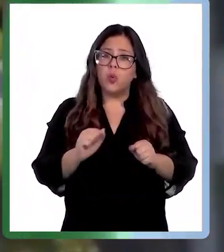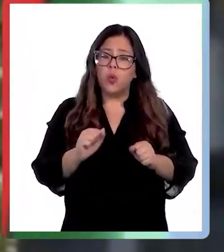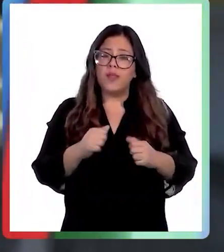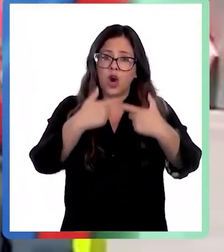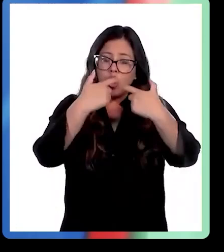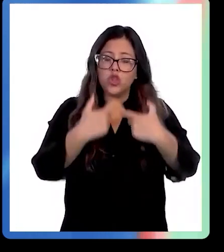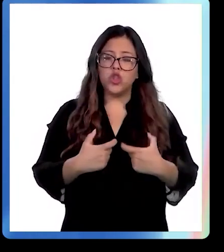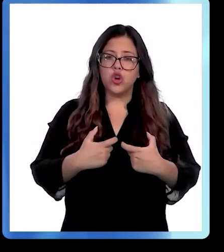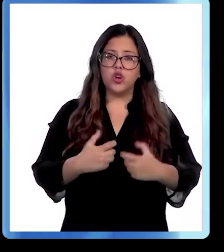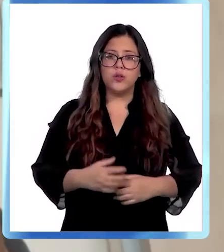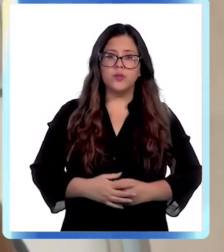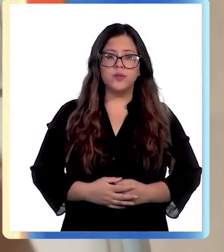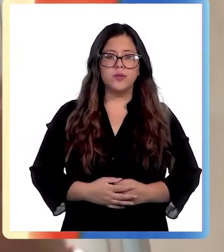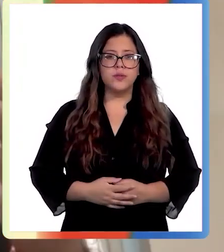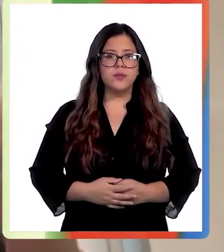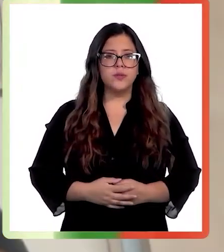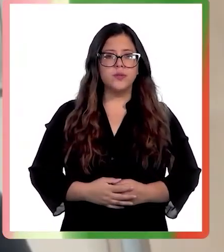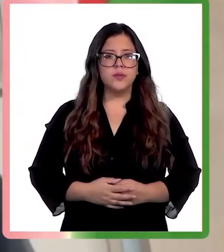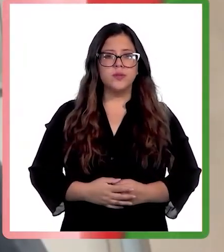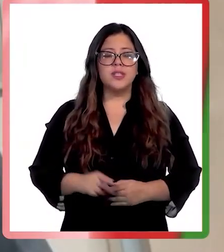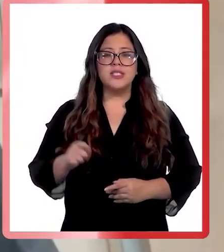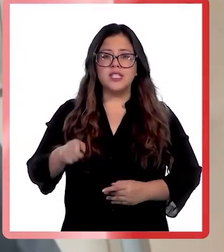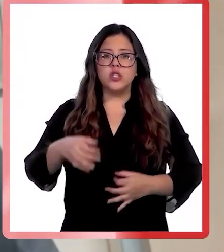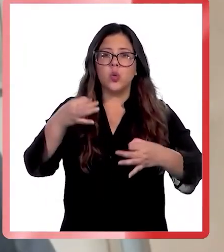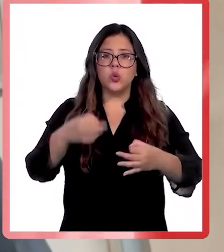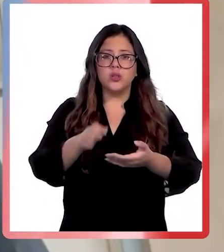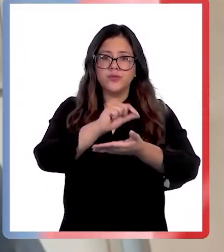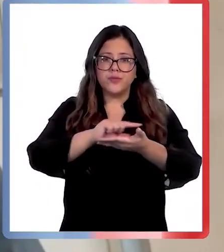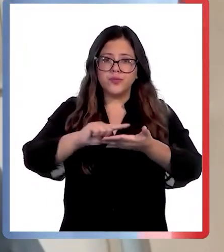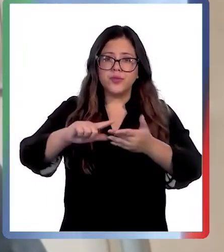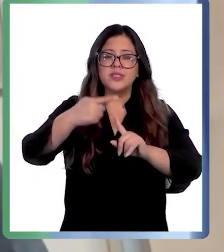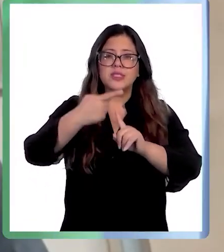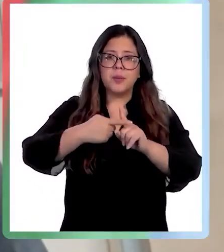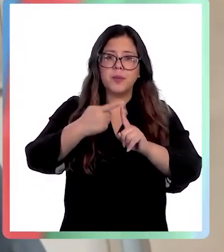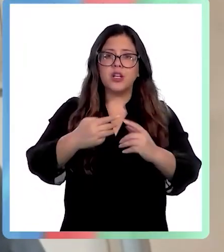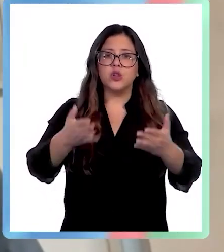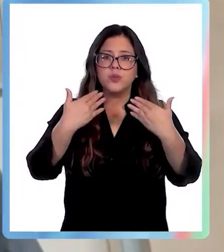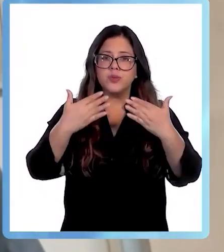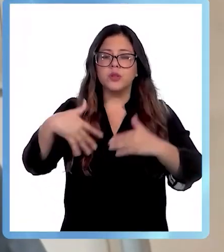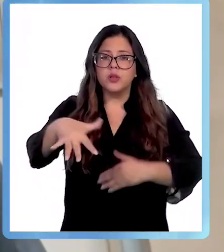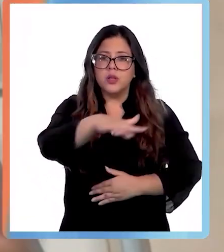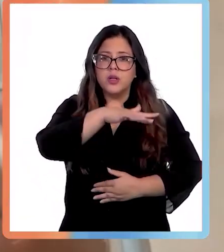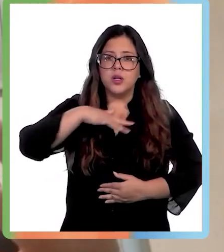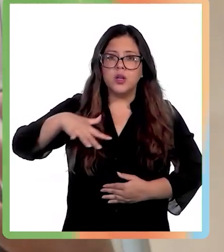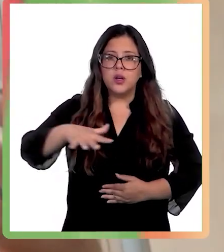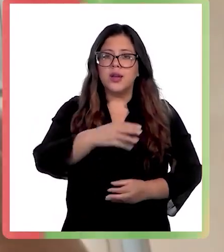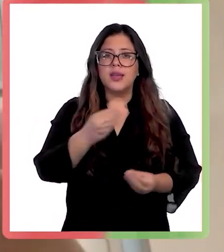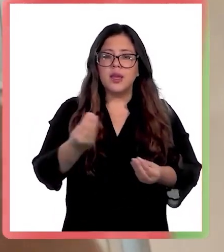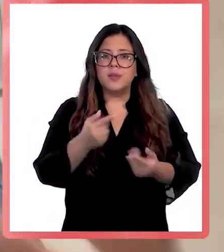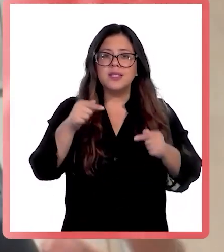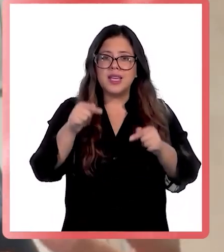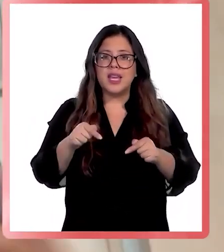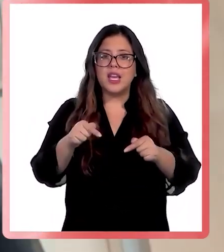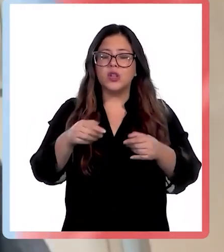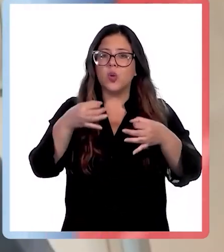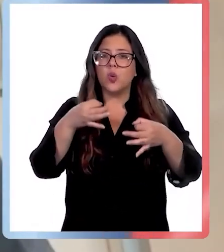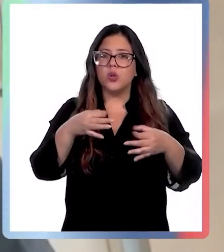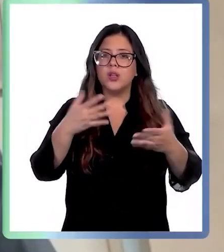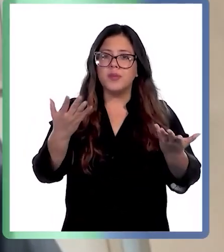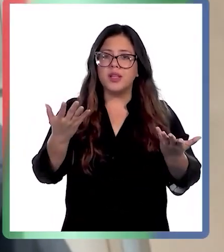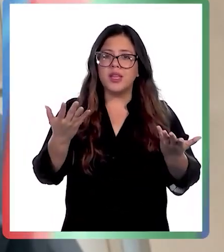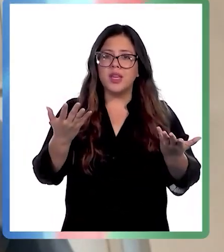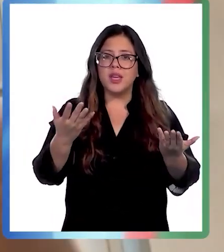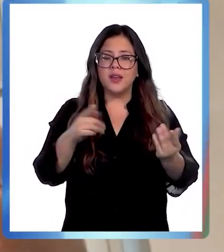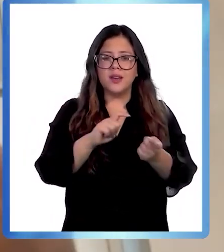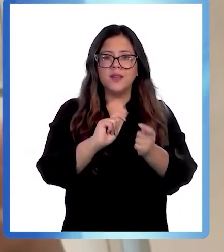temperatura. Esto, cuando empieza a aumentar las temperaturas ambientales, lo que sucede es que este mecanismo se va perdiendo. Los